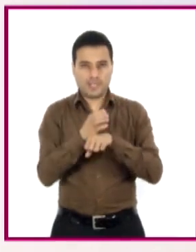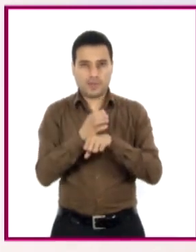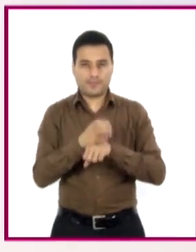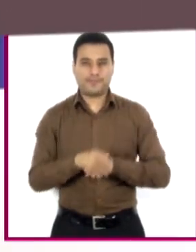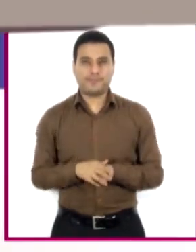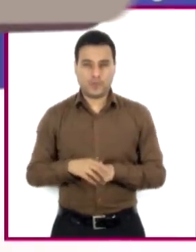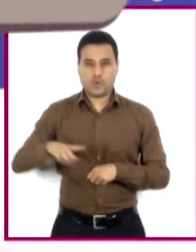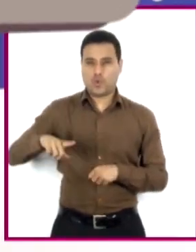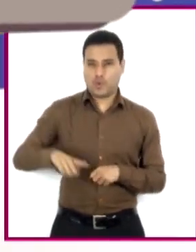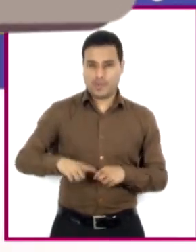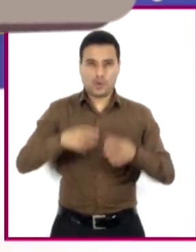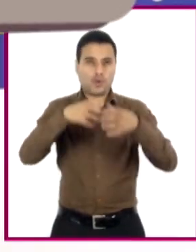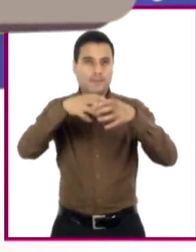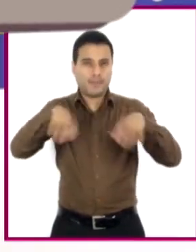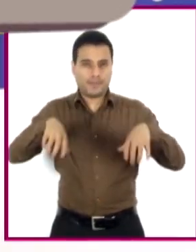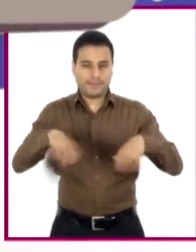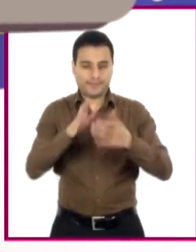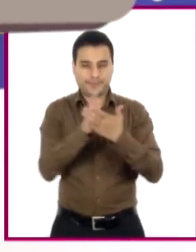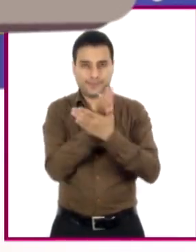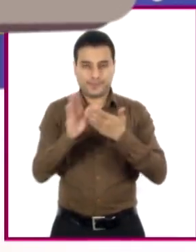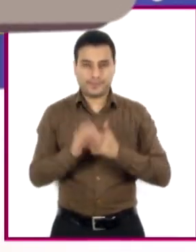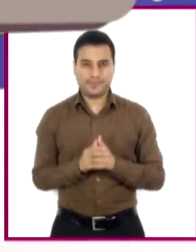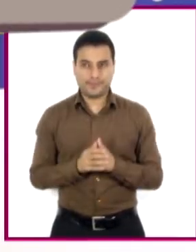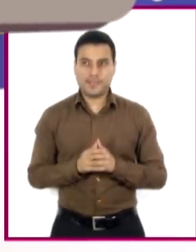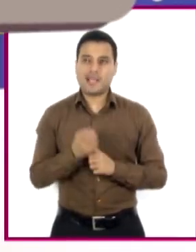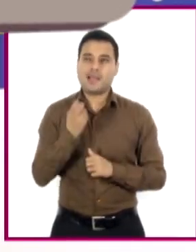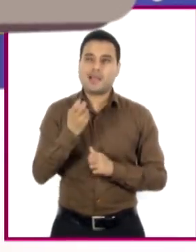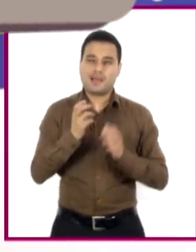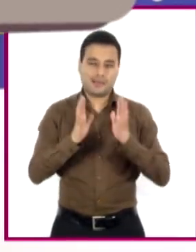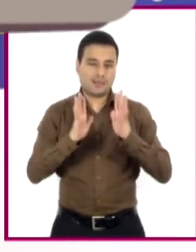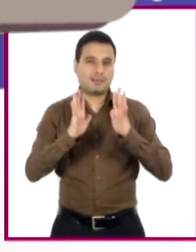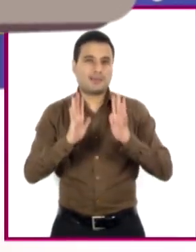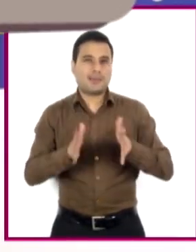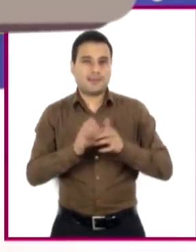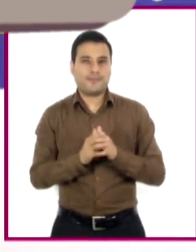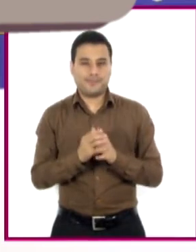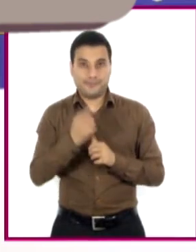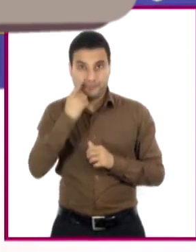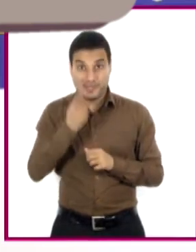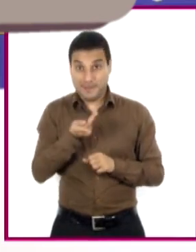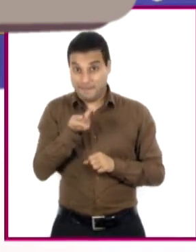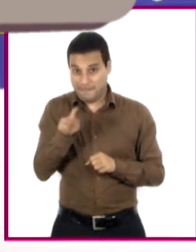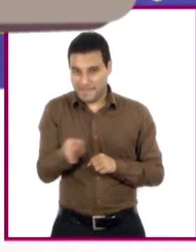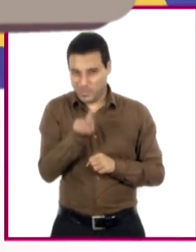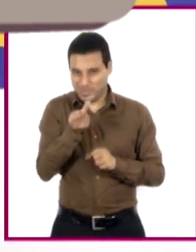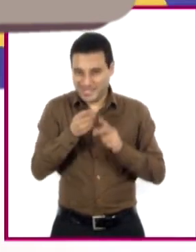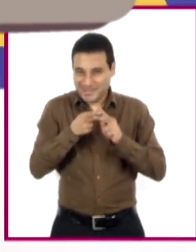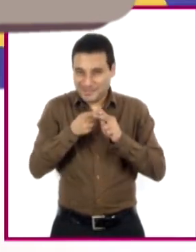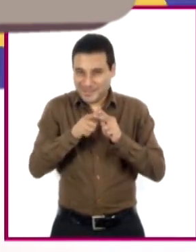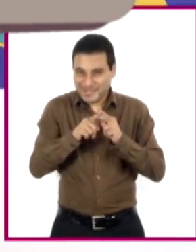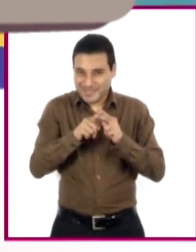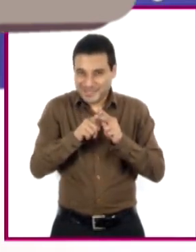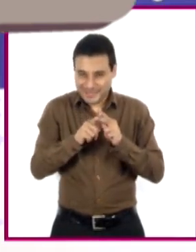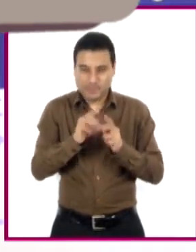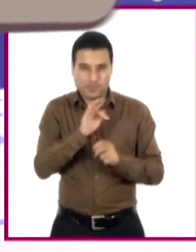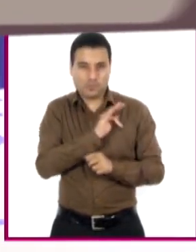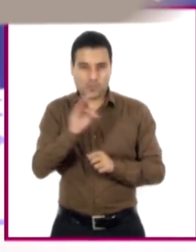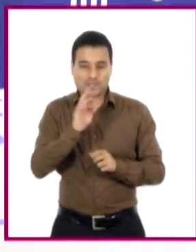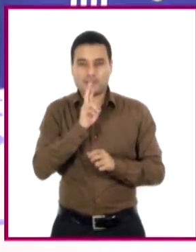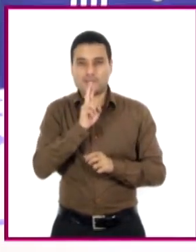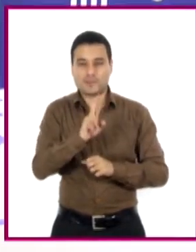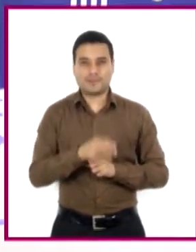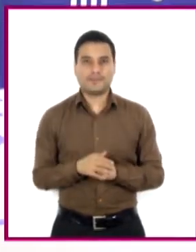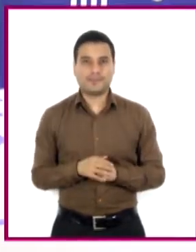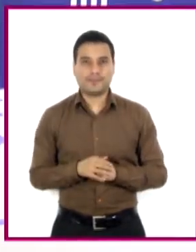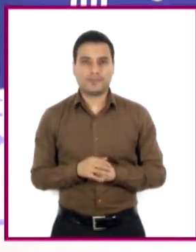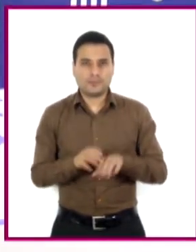poderes. Con todo lo anterior, podemos retomar las preguntas que se plantearon al inicio de la sesión. ¿Cómo influyeron